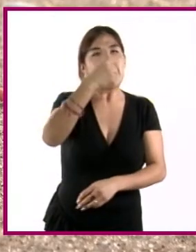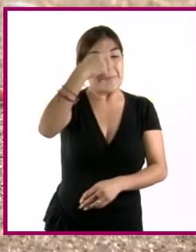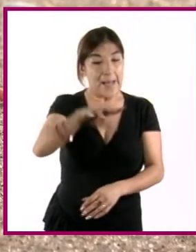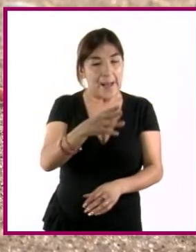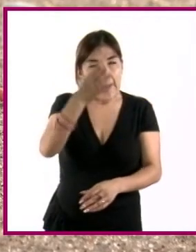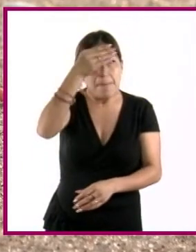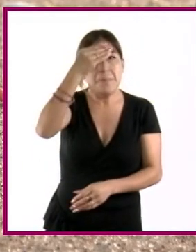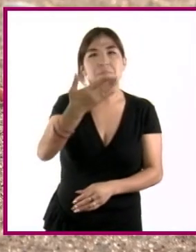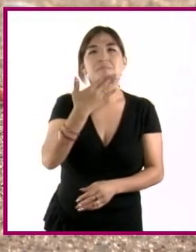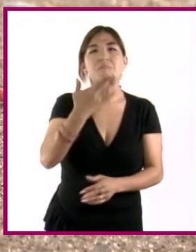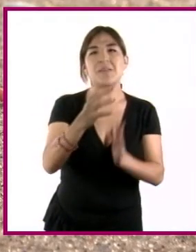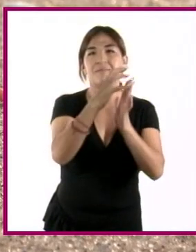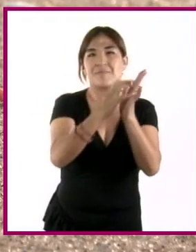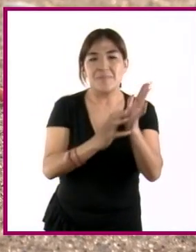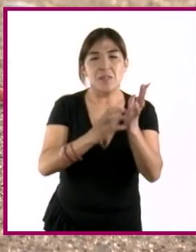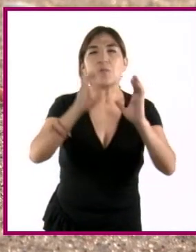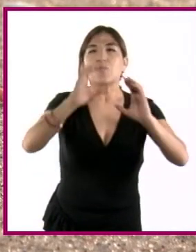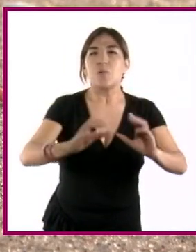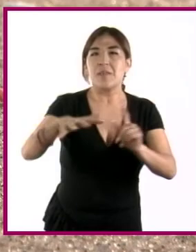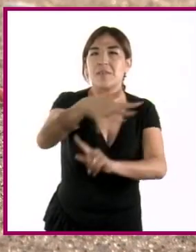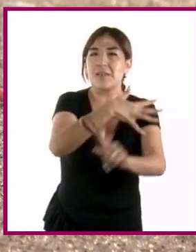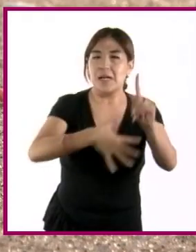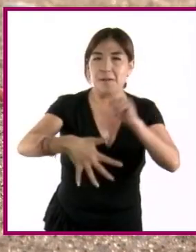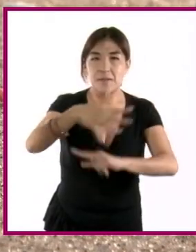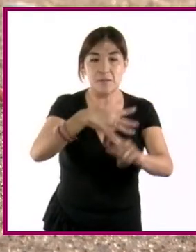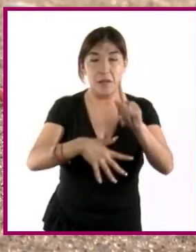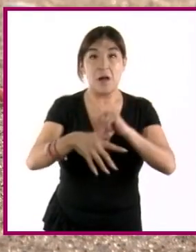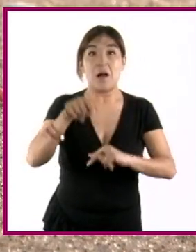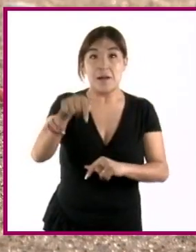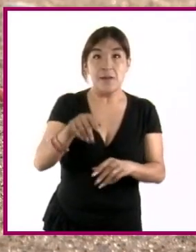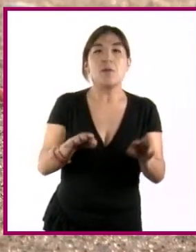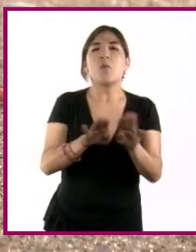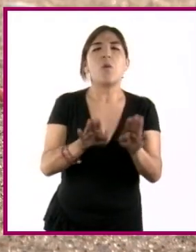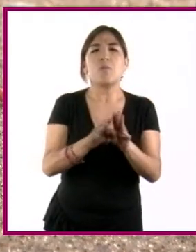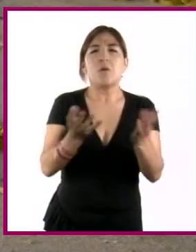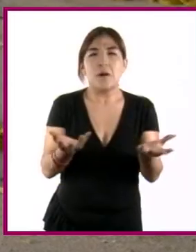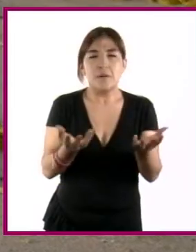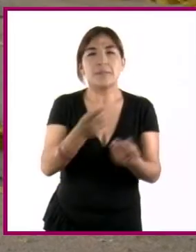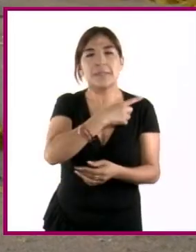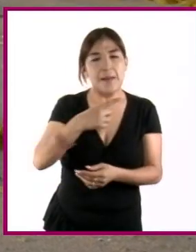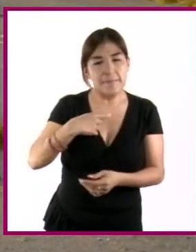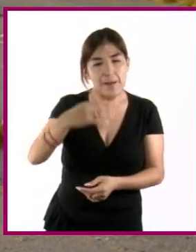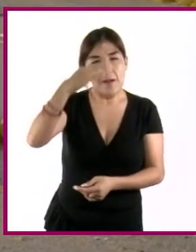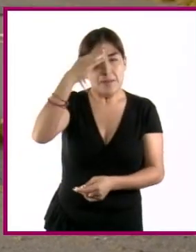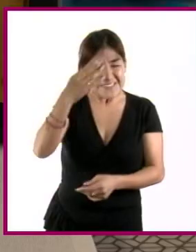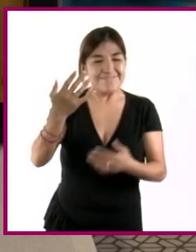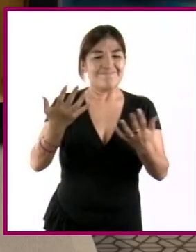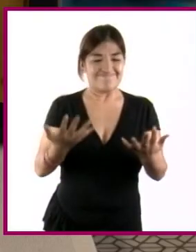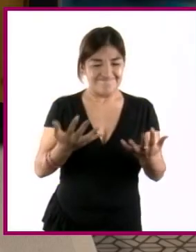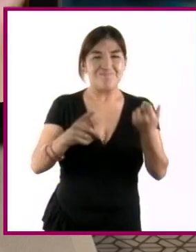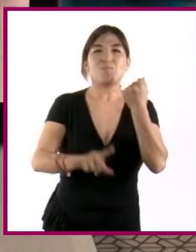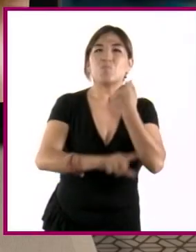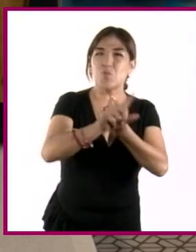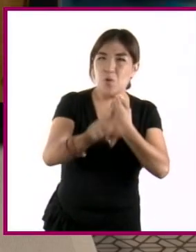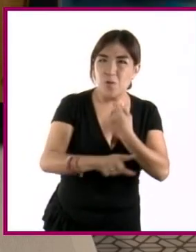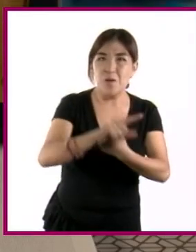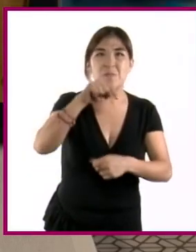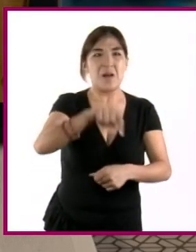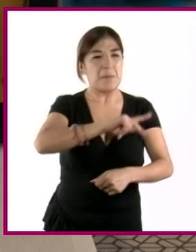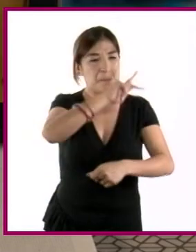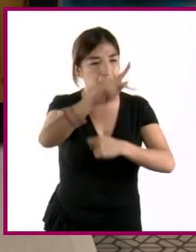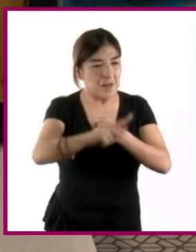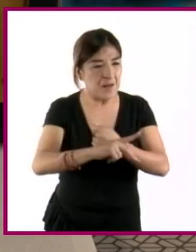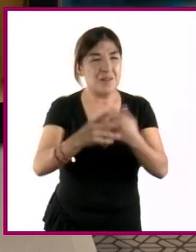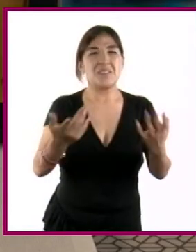estas políticas se aplican y se construyen tomando en cuenta la realidad del país, a sus sectores